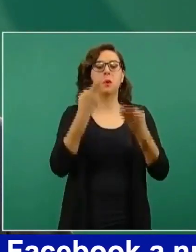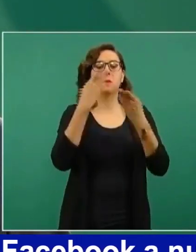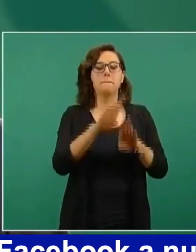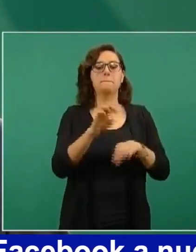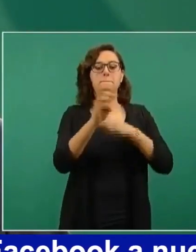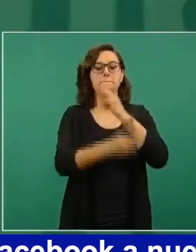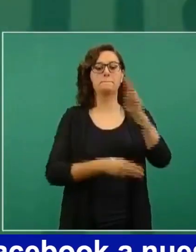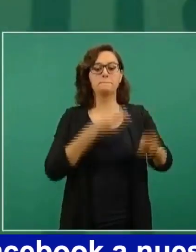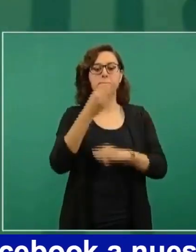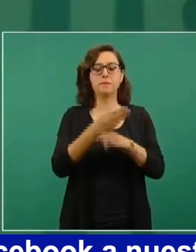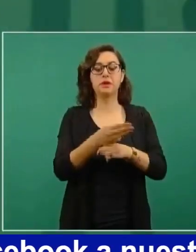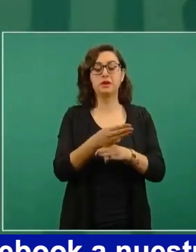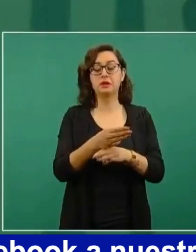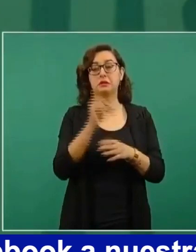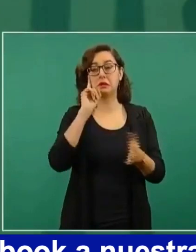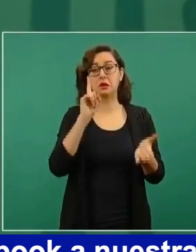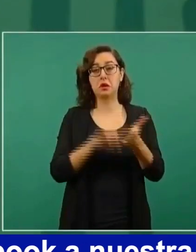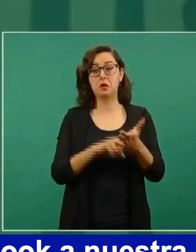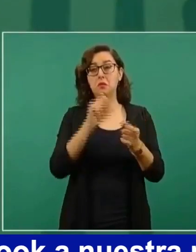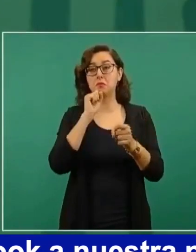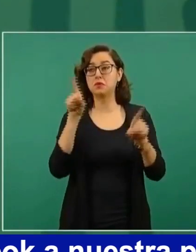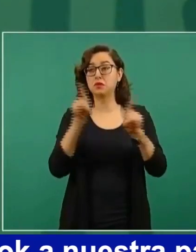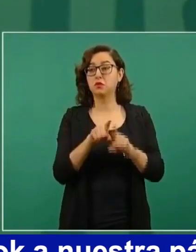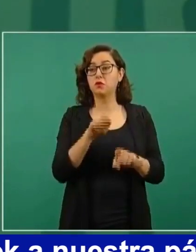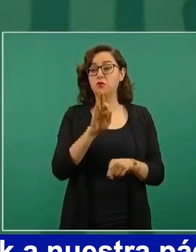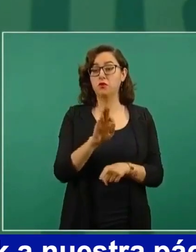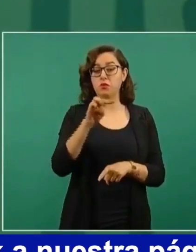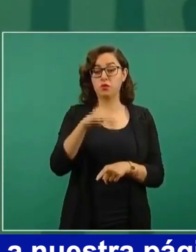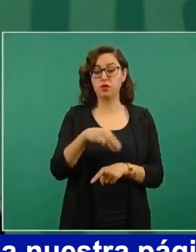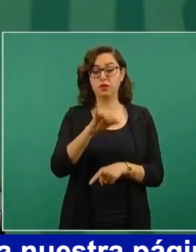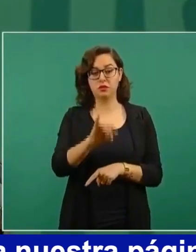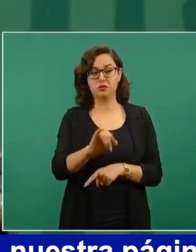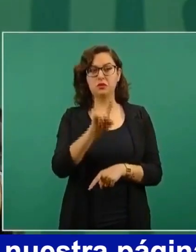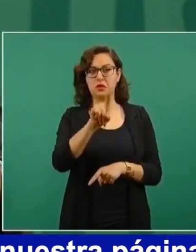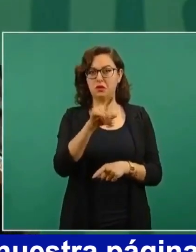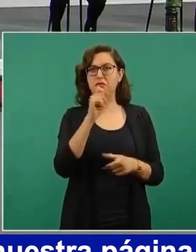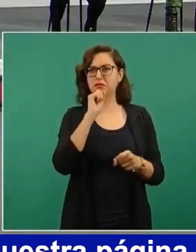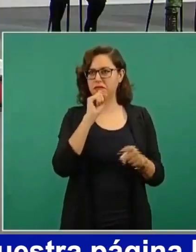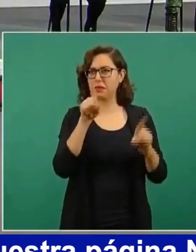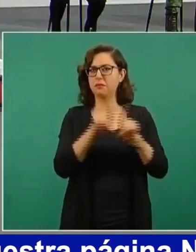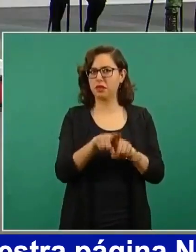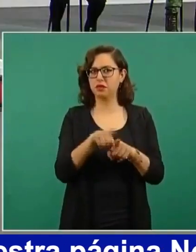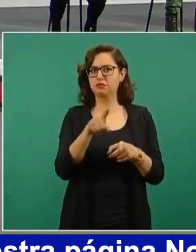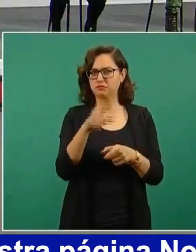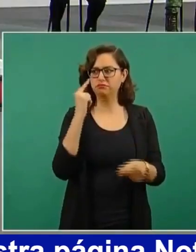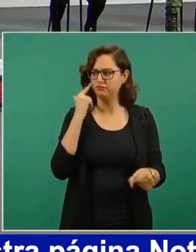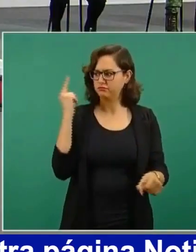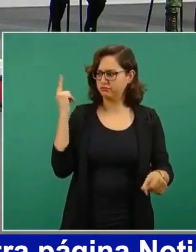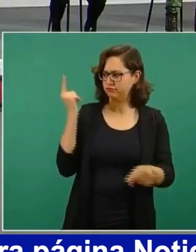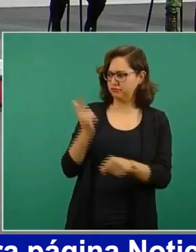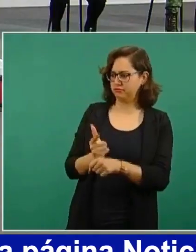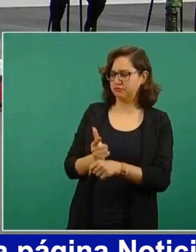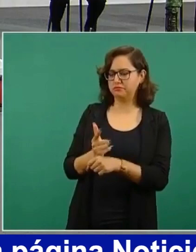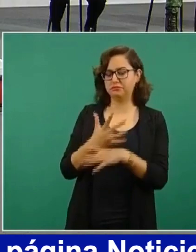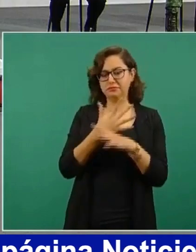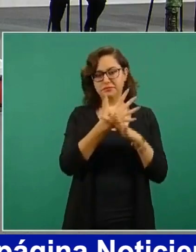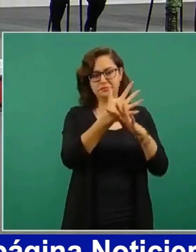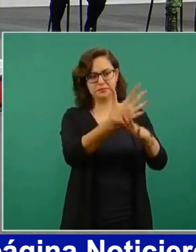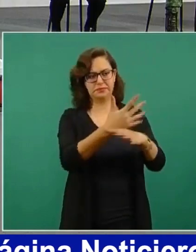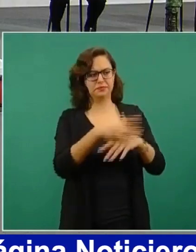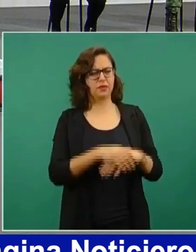creo que hasta el Fondo Monetario Internacional. A ver si no encuentras en mi